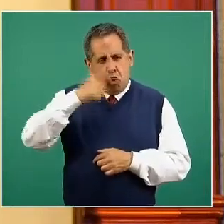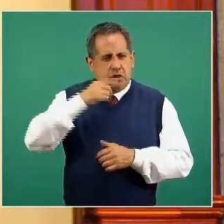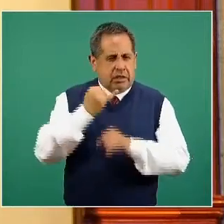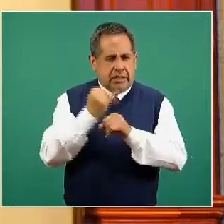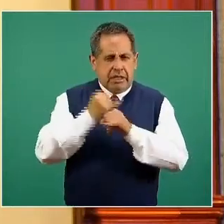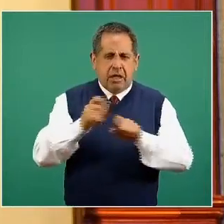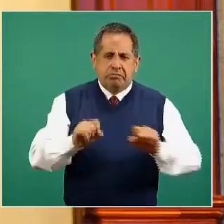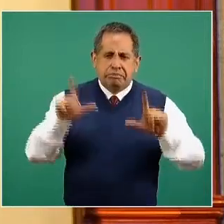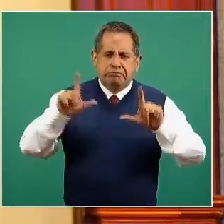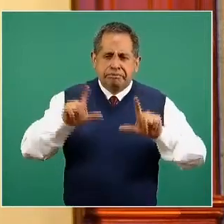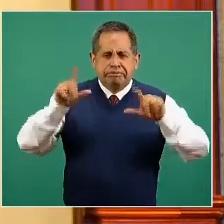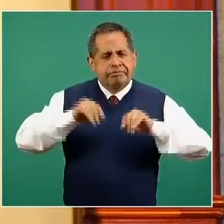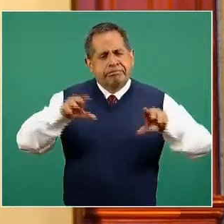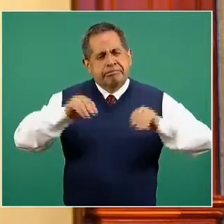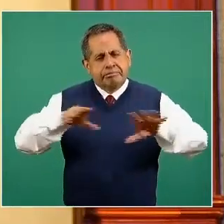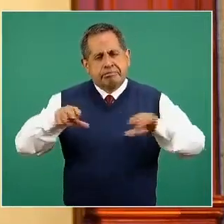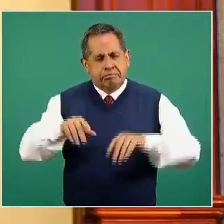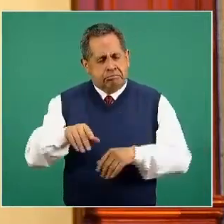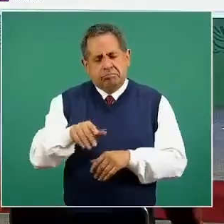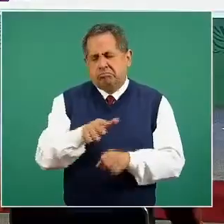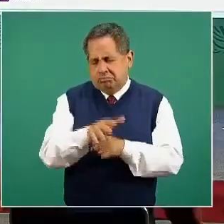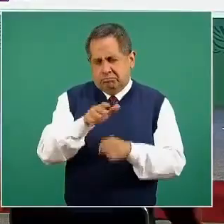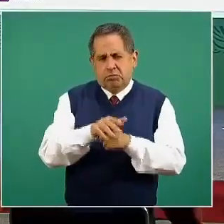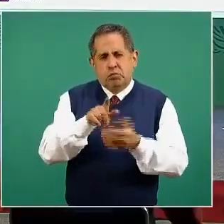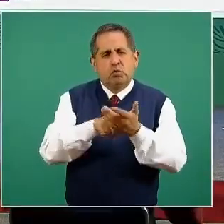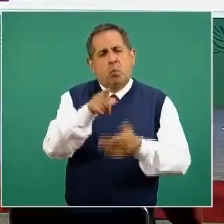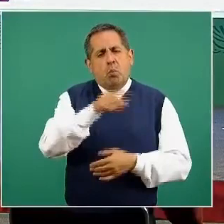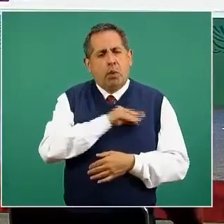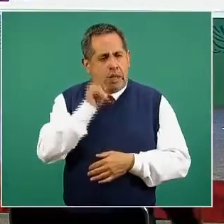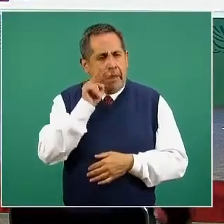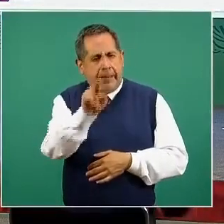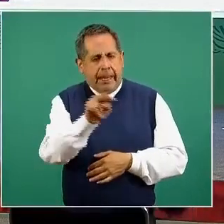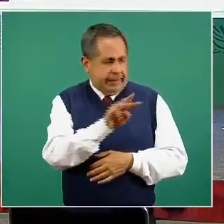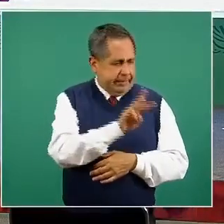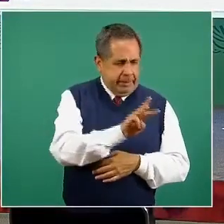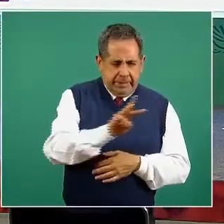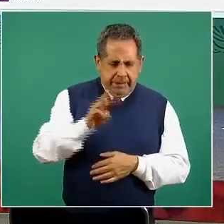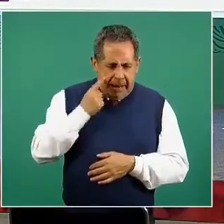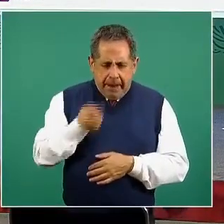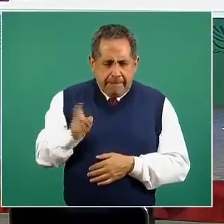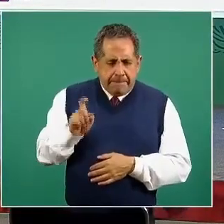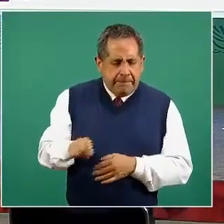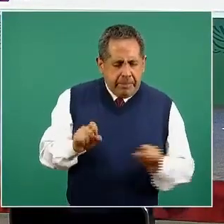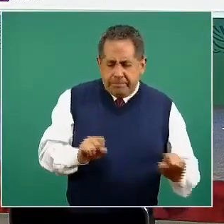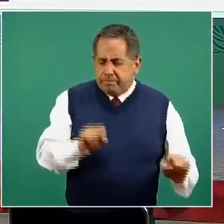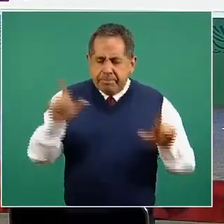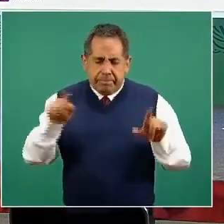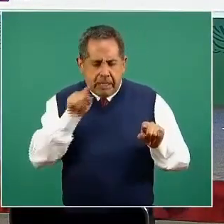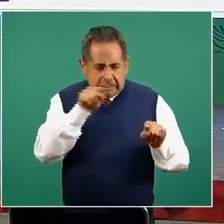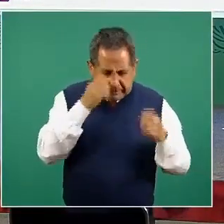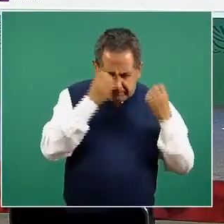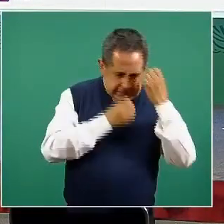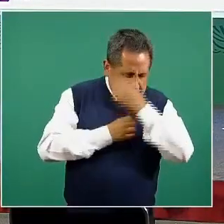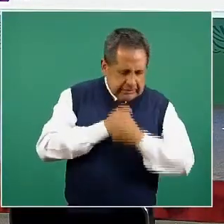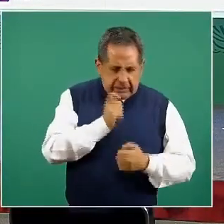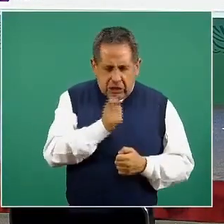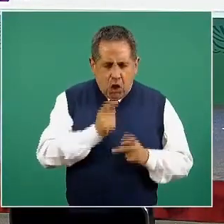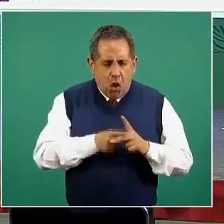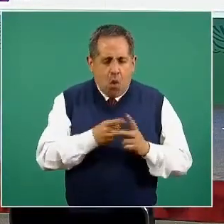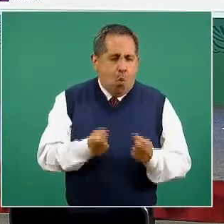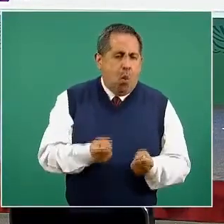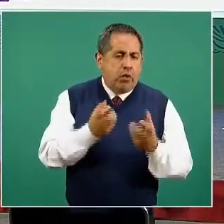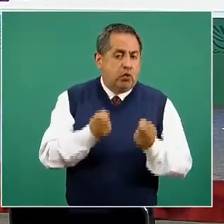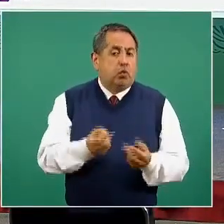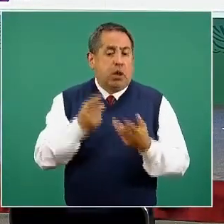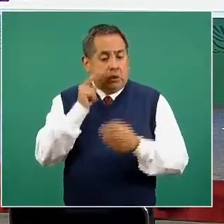una por una y está disponible siempre la información en los diferentes medios de comunicación y sobre todo en las redes sociales en donde se pueden repasar